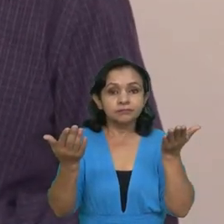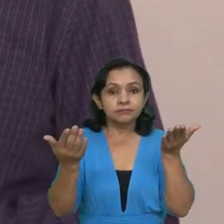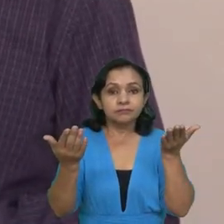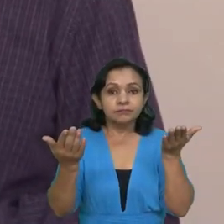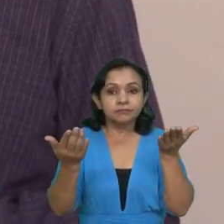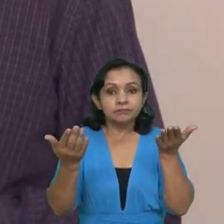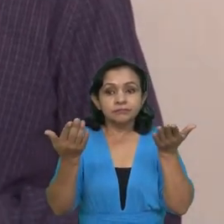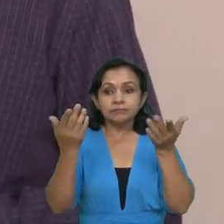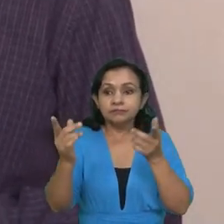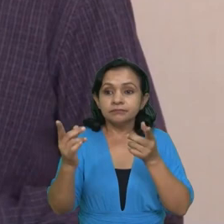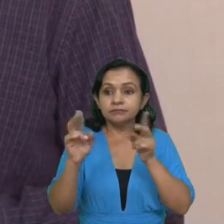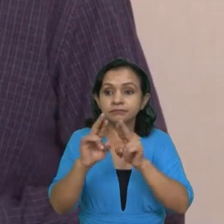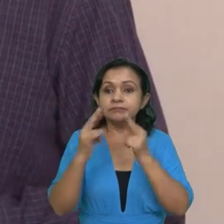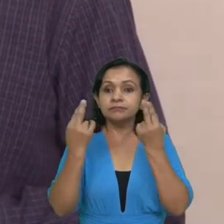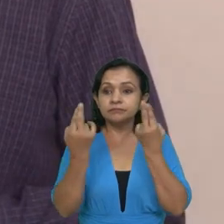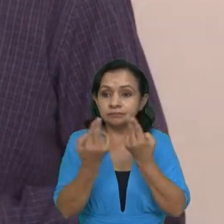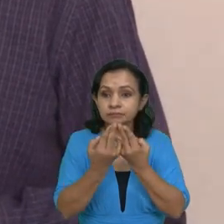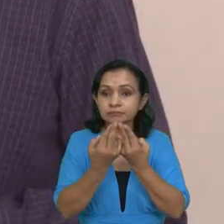te encuentro